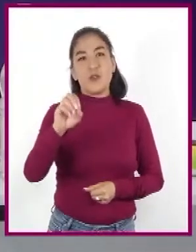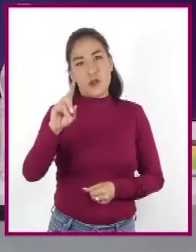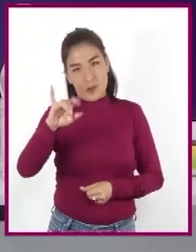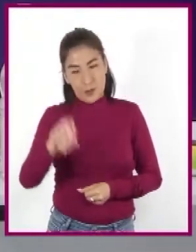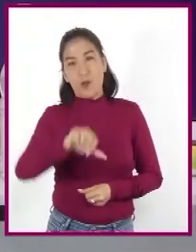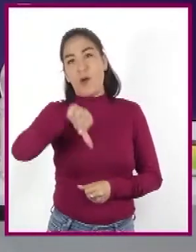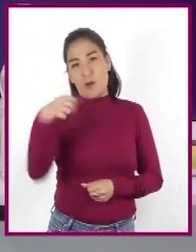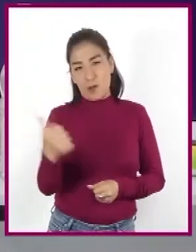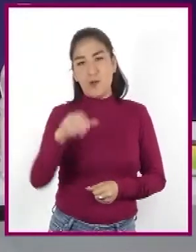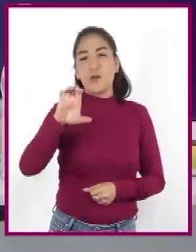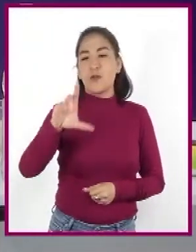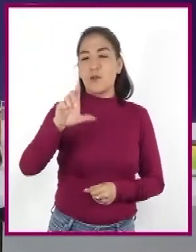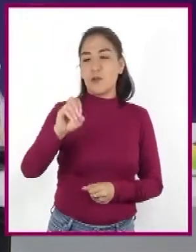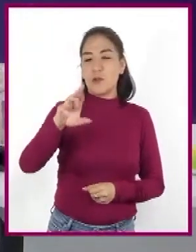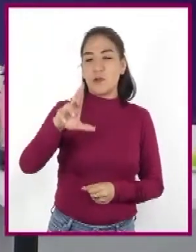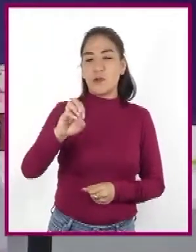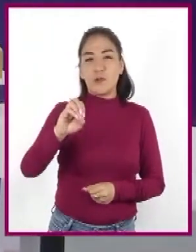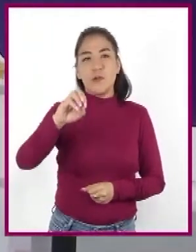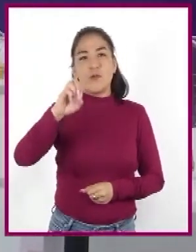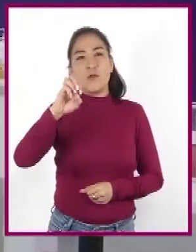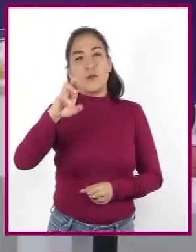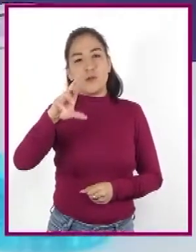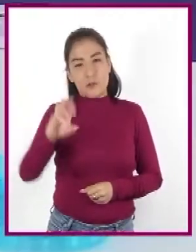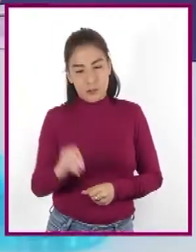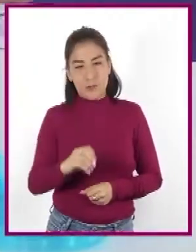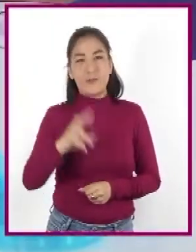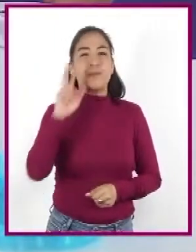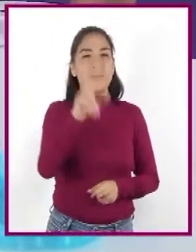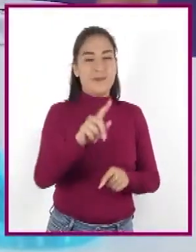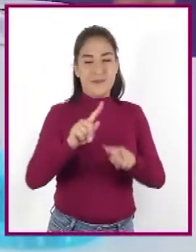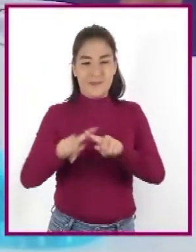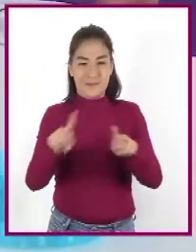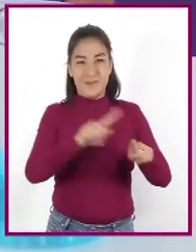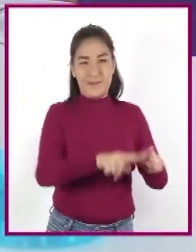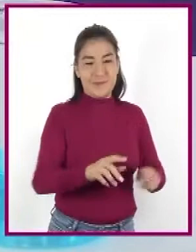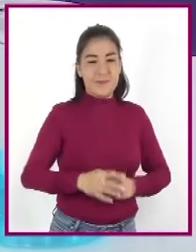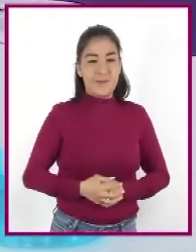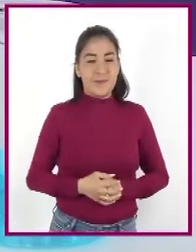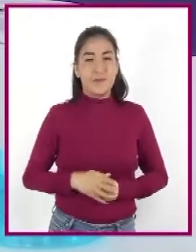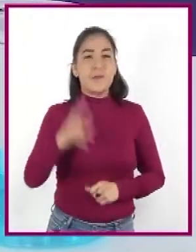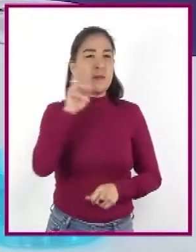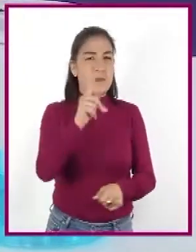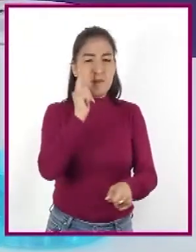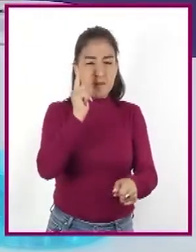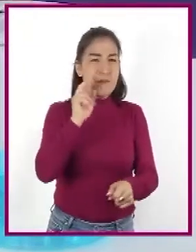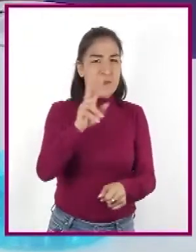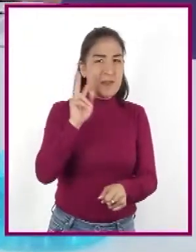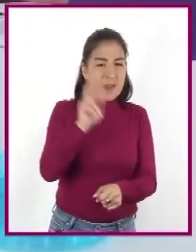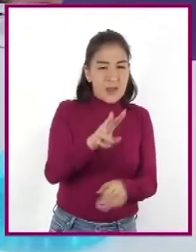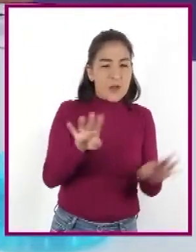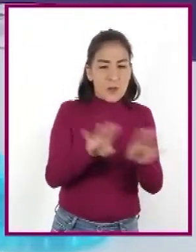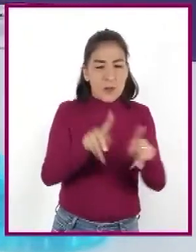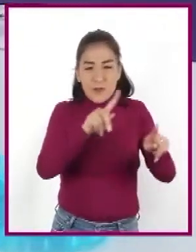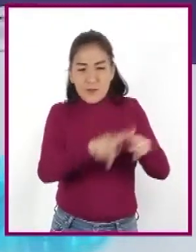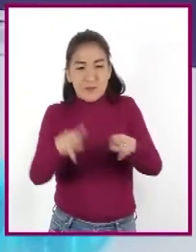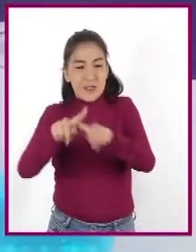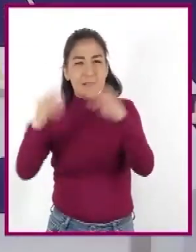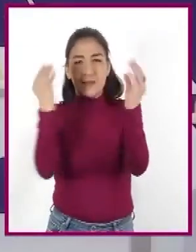calcio. Estas son las sustancias iniciales. ¿Pueden identificar los elementos que integran a cada